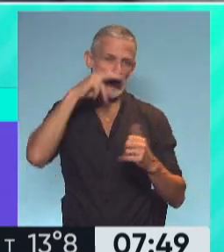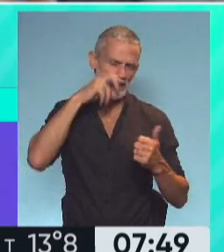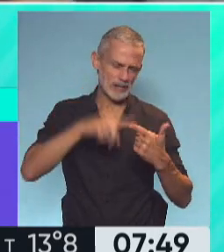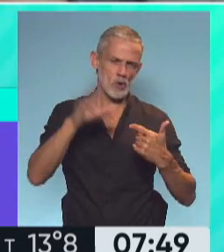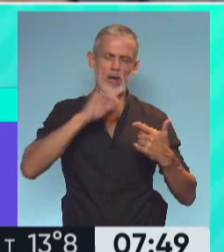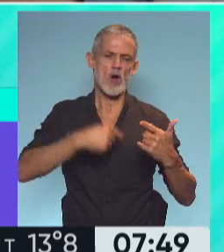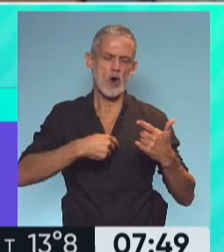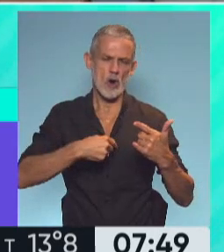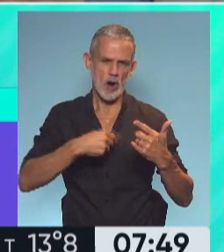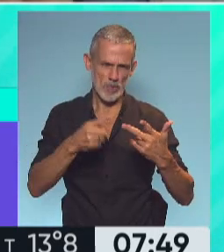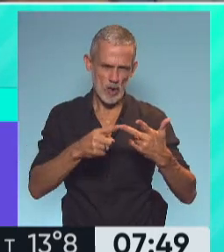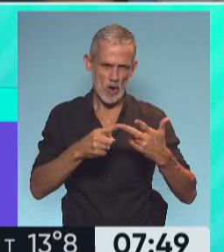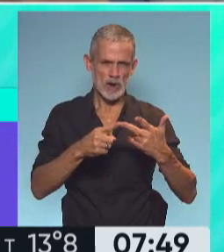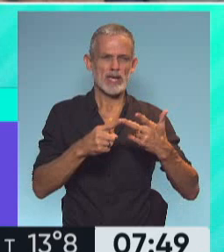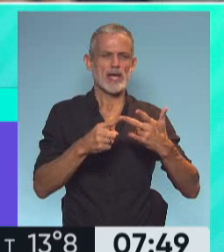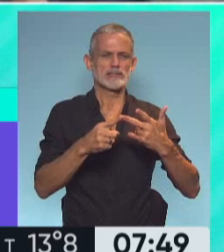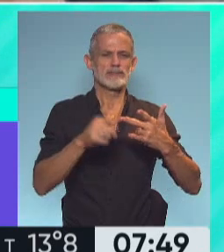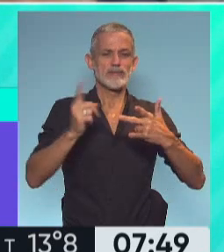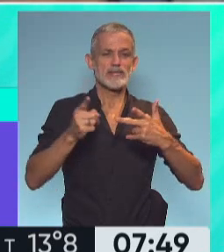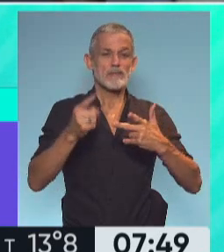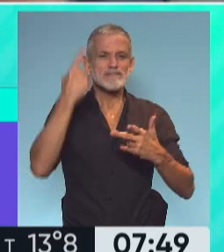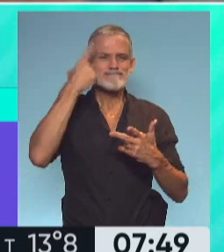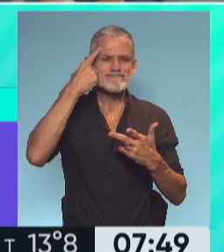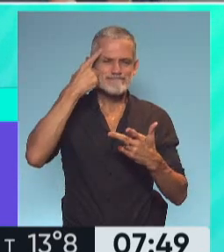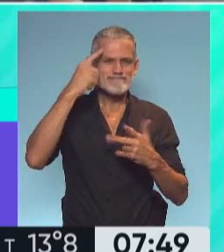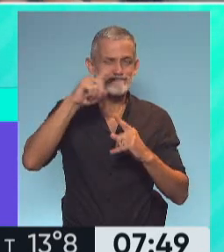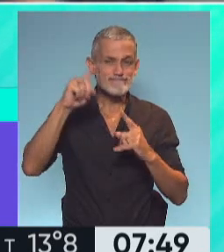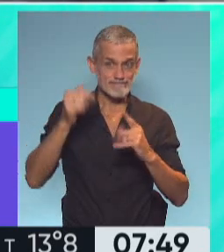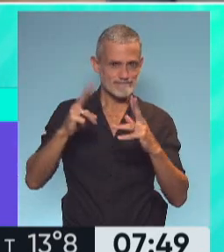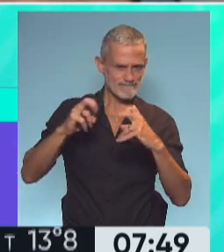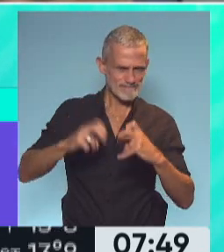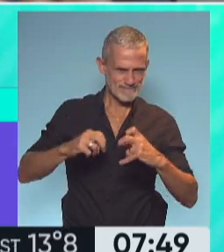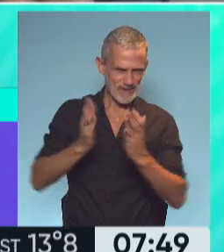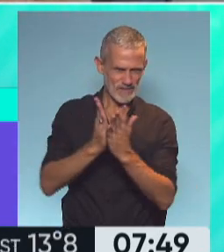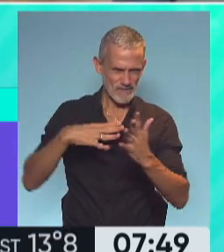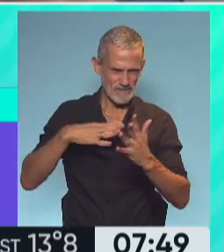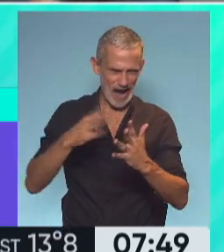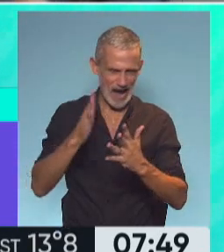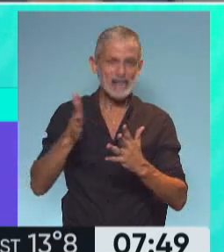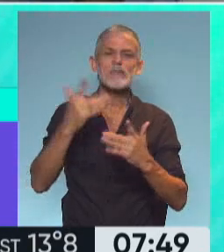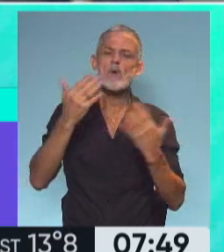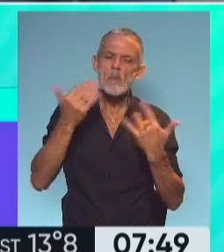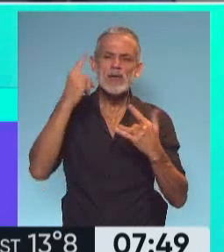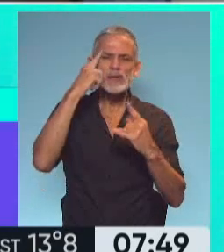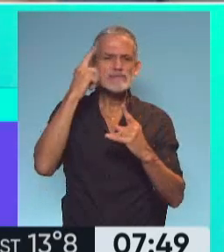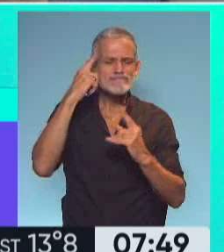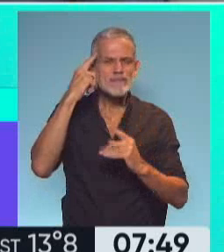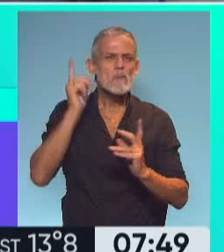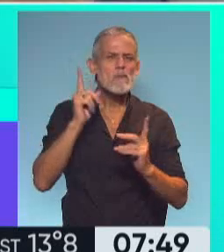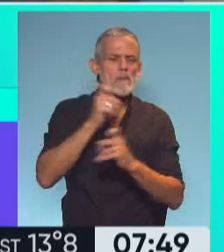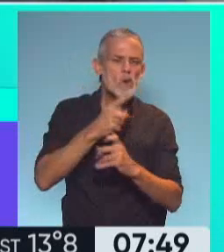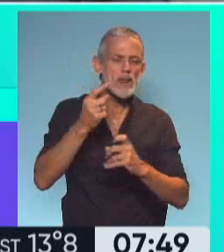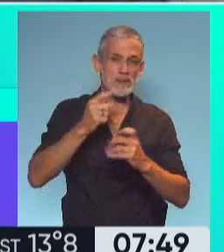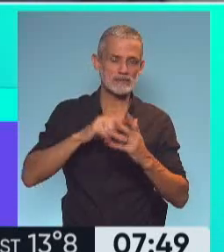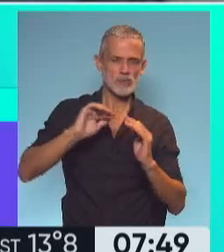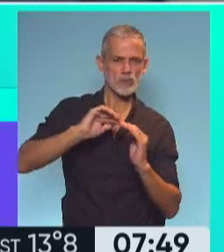como cardiológicas, y desde el punto de vista neurológico estamos estudiando, sabemos que puede haber complicaciones agudas del